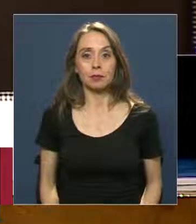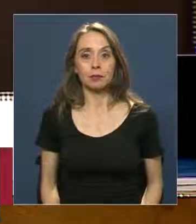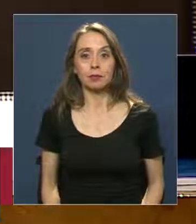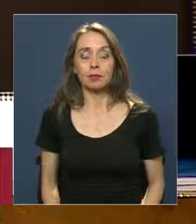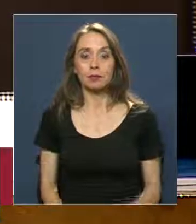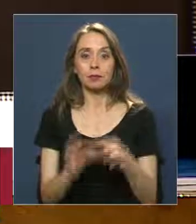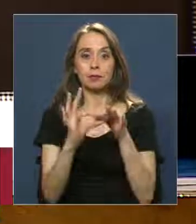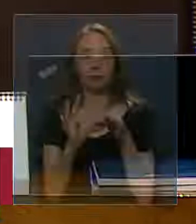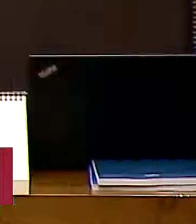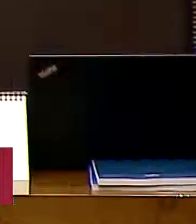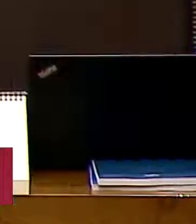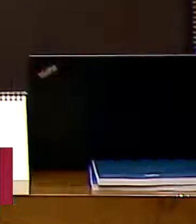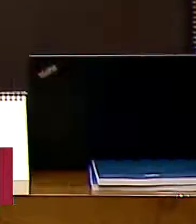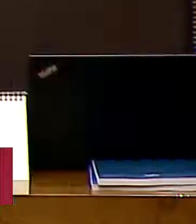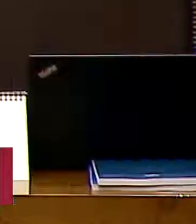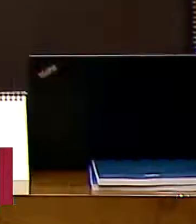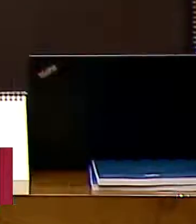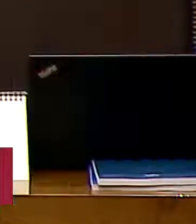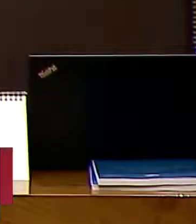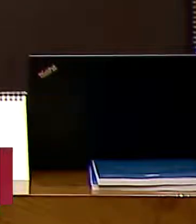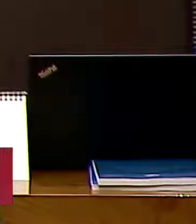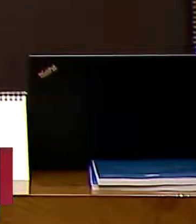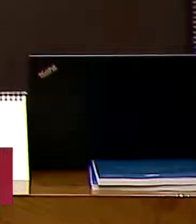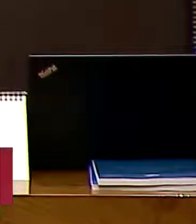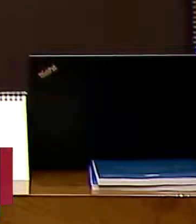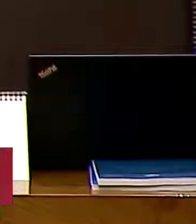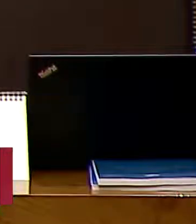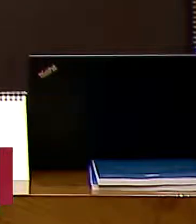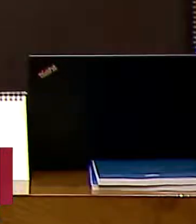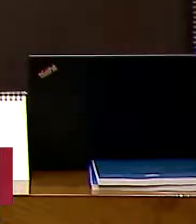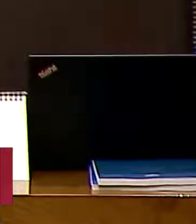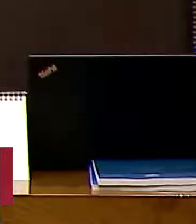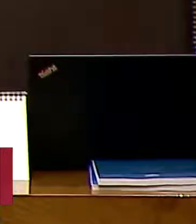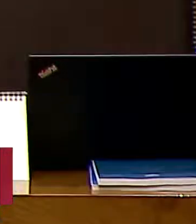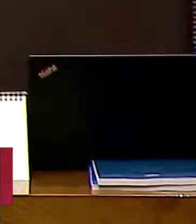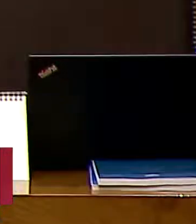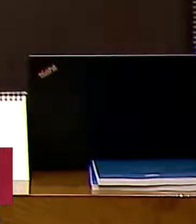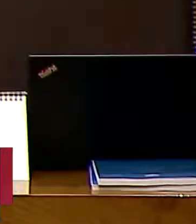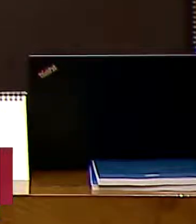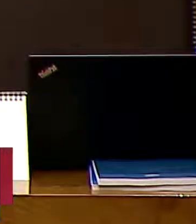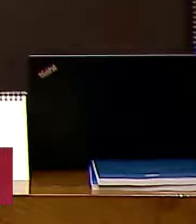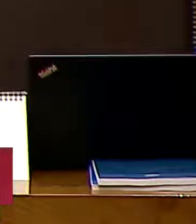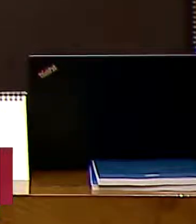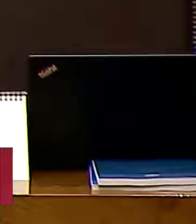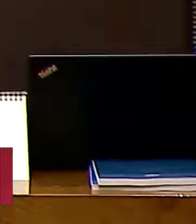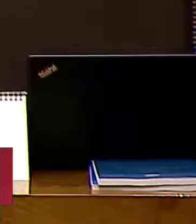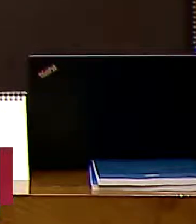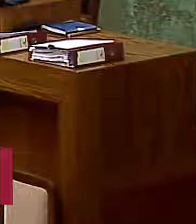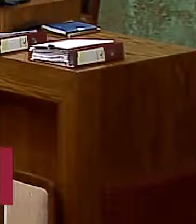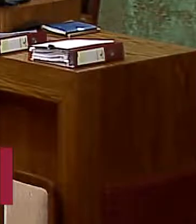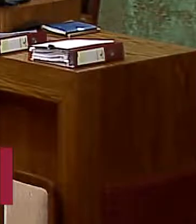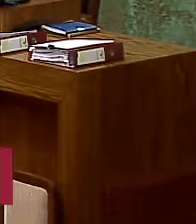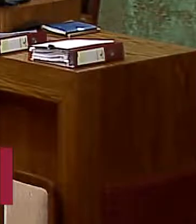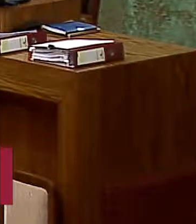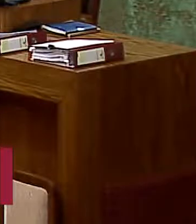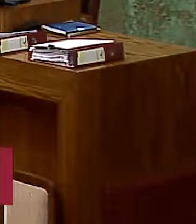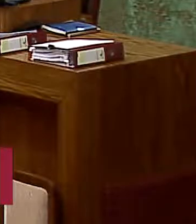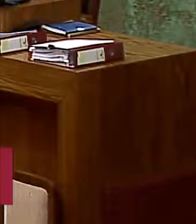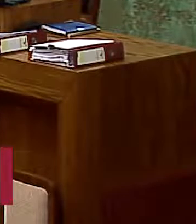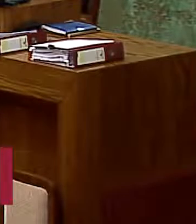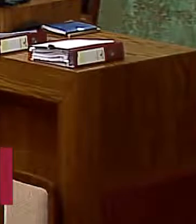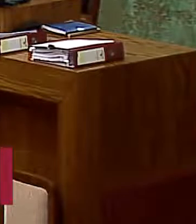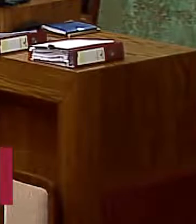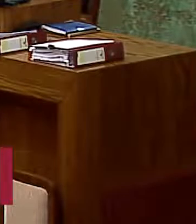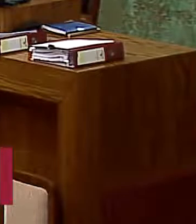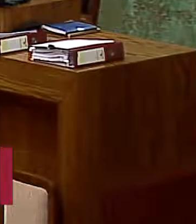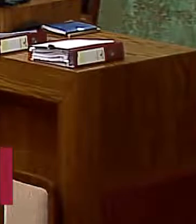Gracias, diputado Florcita Alarcón. Antes de continuar, vamos a dar lectura a los acuerdos de comité. Gracias,